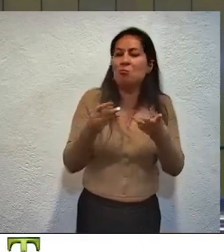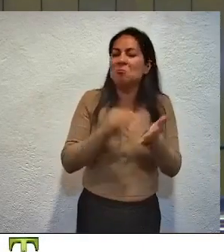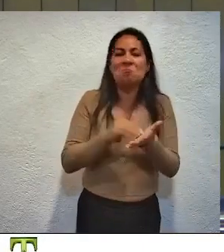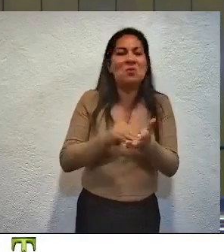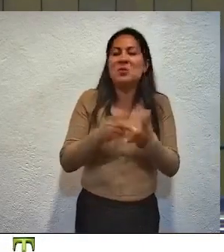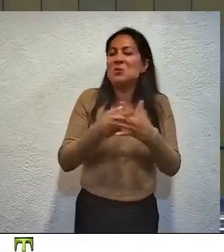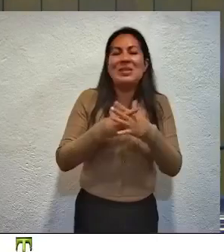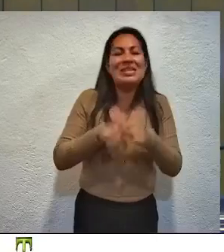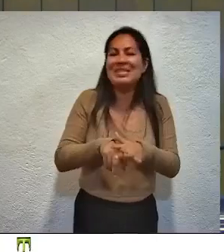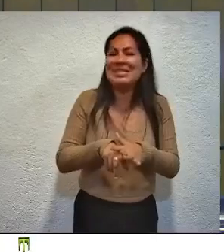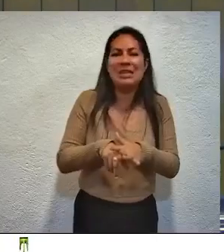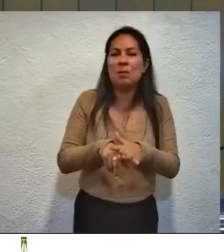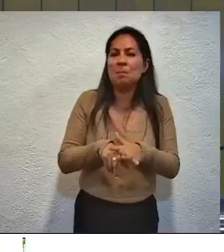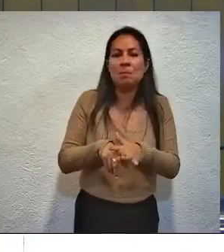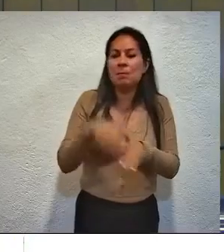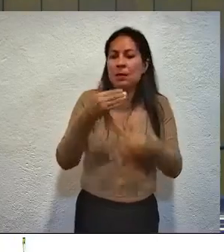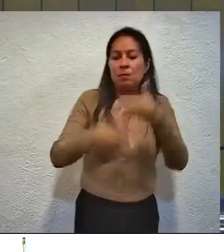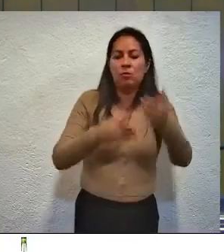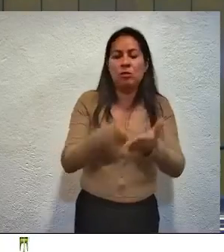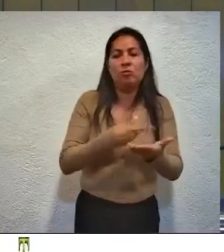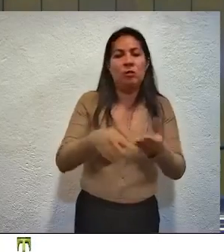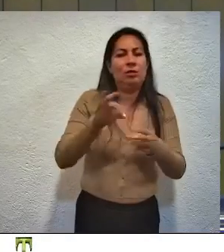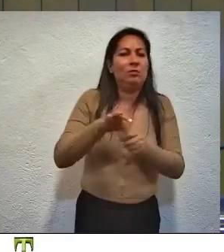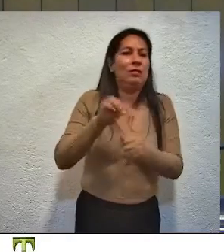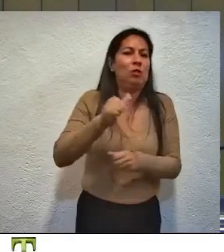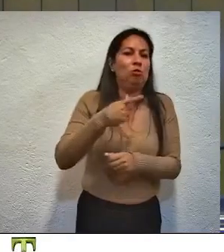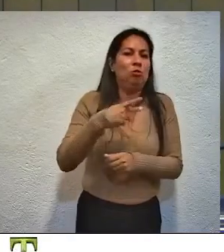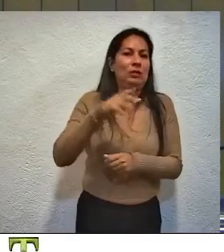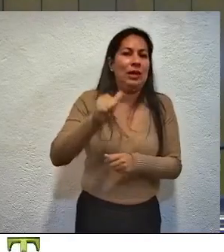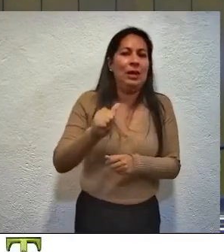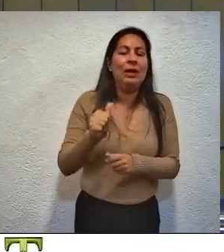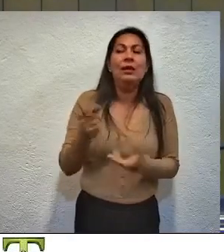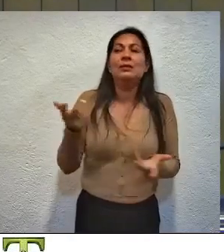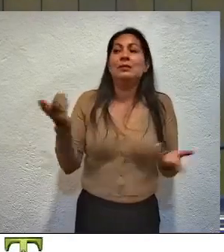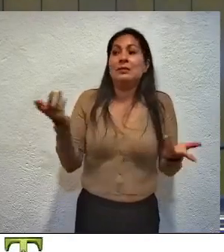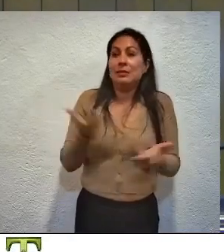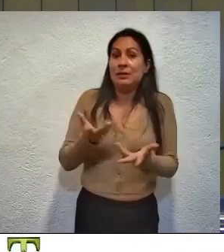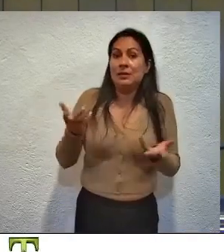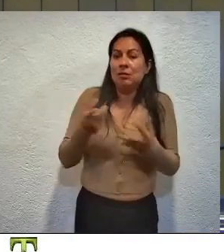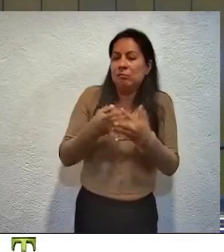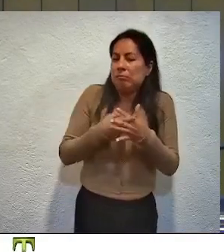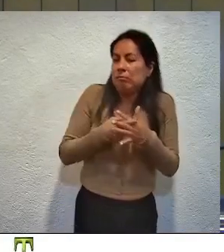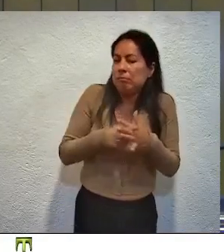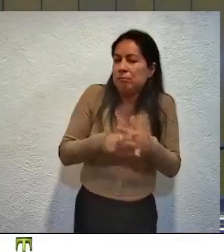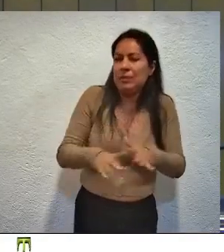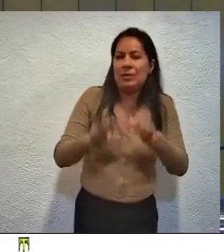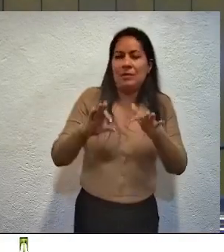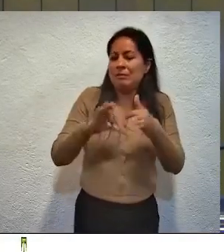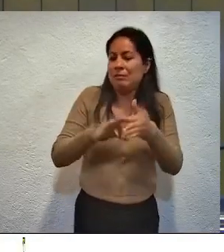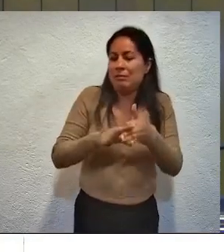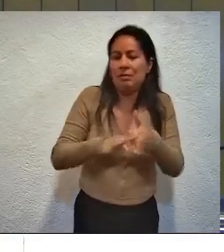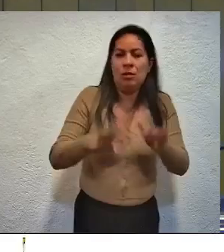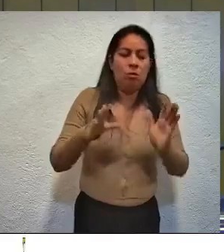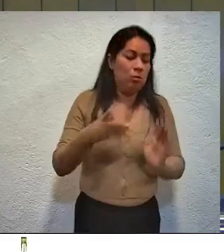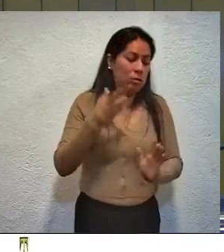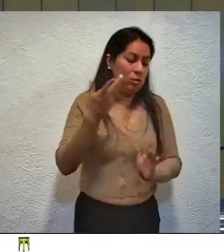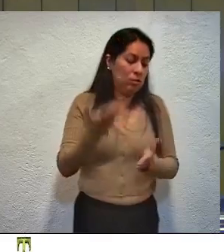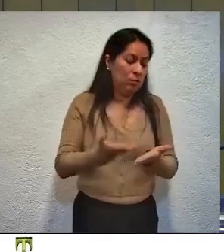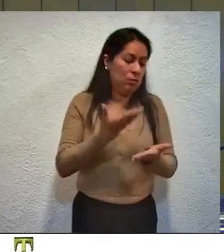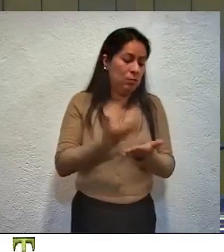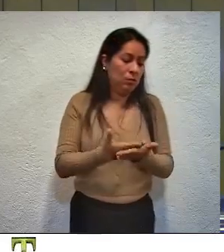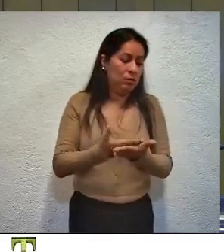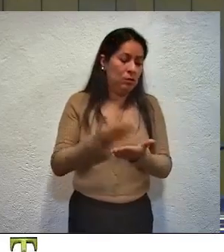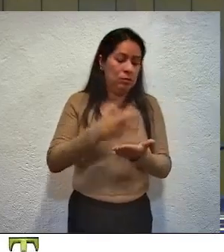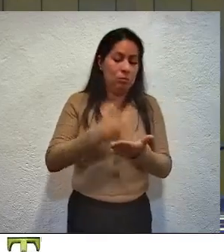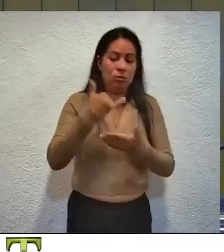no inicia el proceso electivo de Ayutla. Se está realizando apenas, lo que se nos pone a consideración en